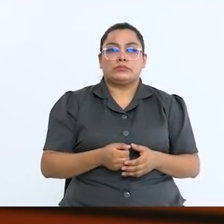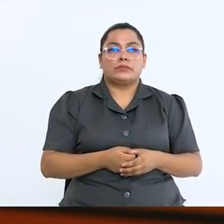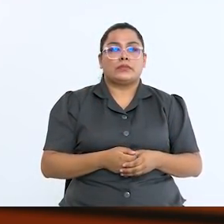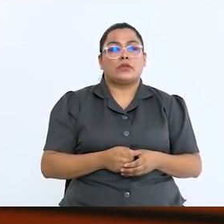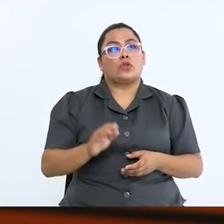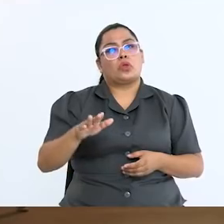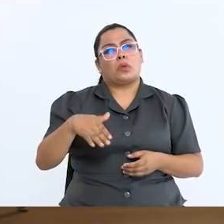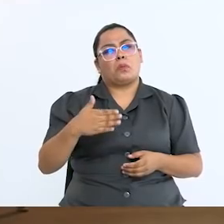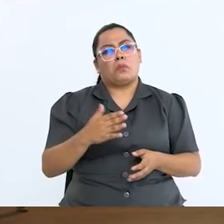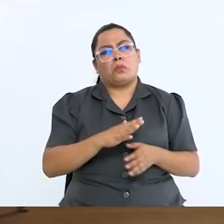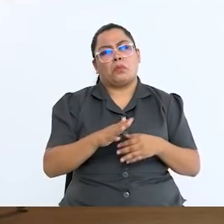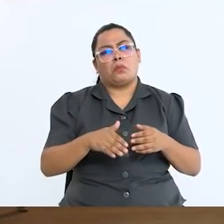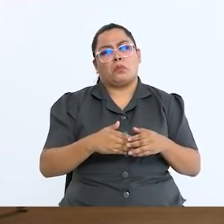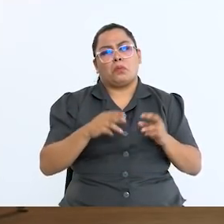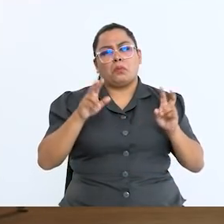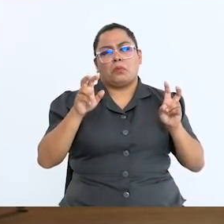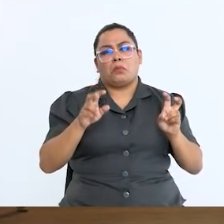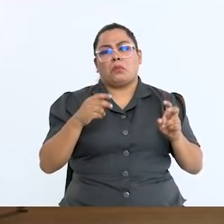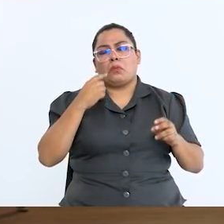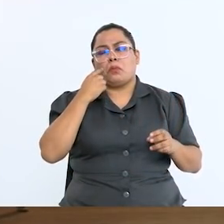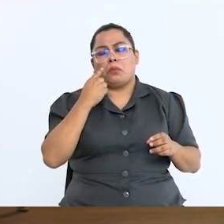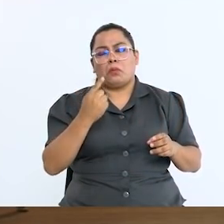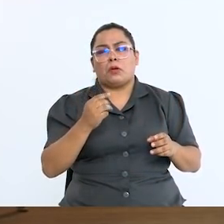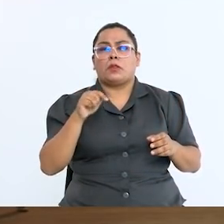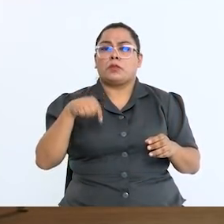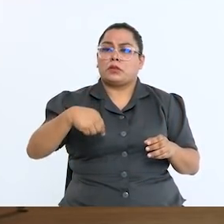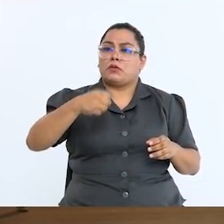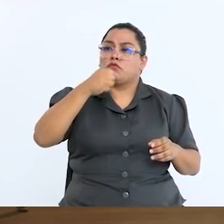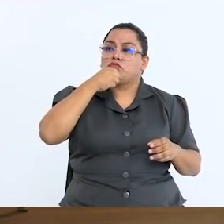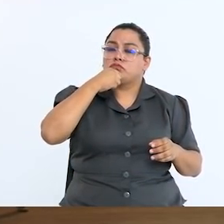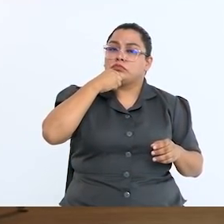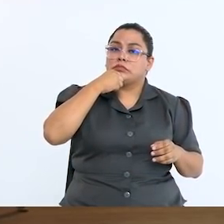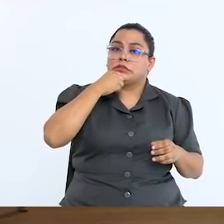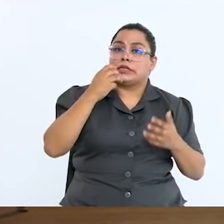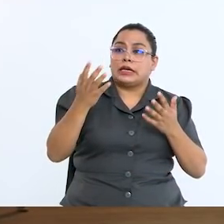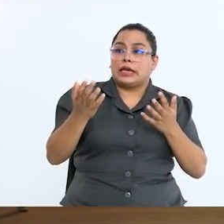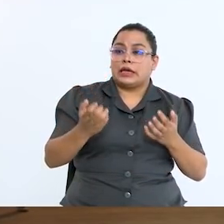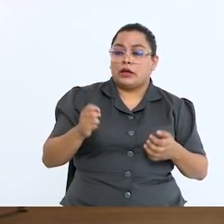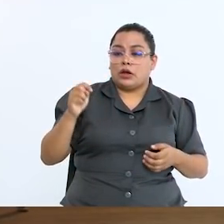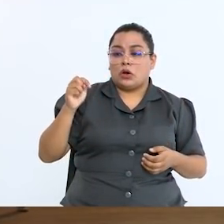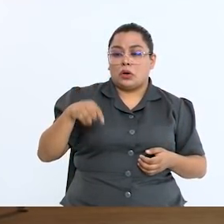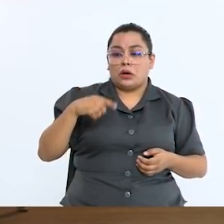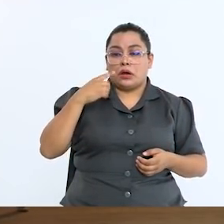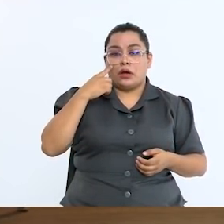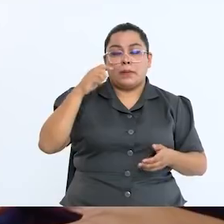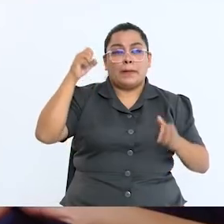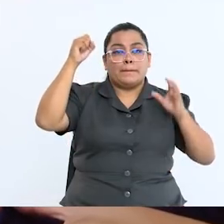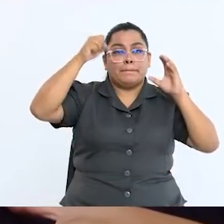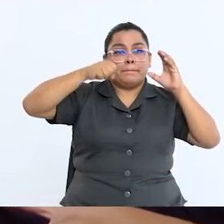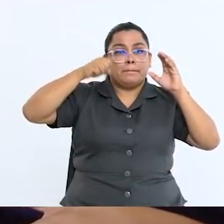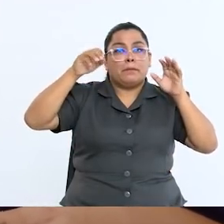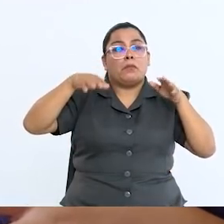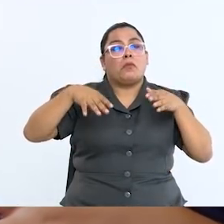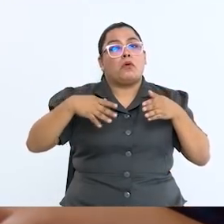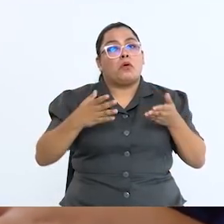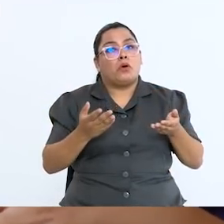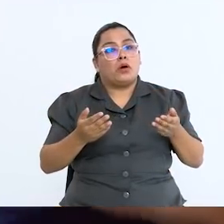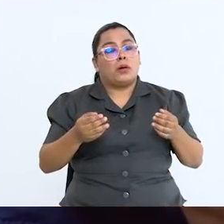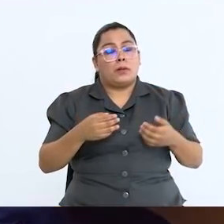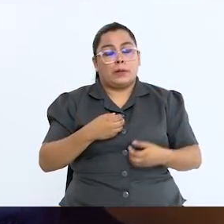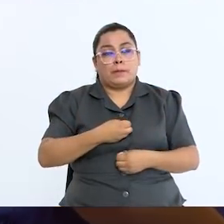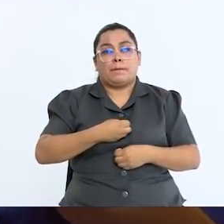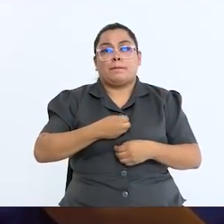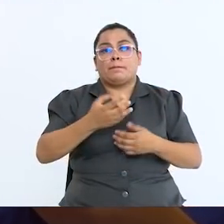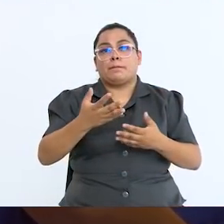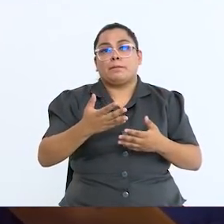bien, y después de todo esto que hemos conversado contigo, Alondra, y de esta información, queremos pasar a ver unas cápsulas, ya que